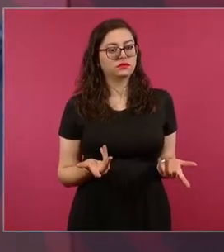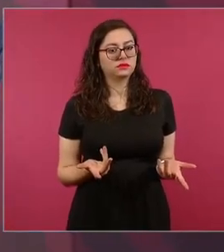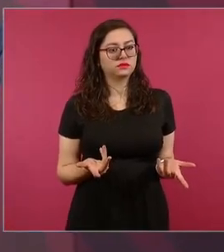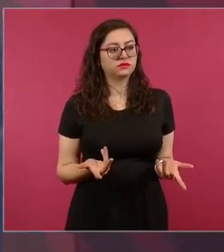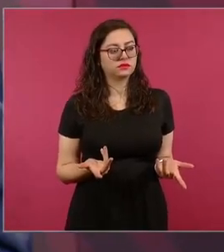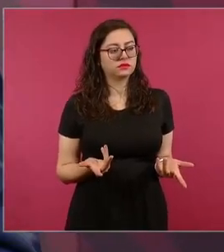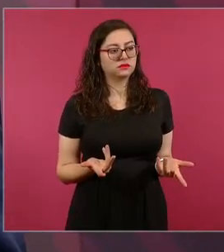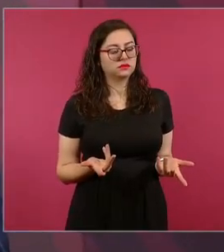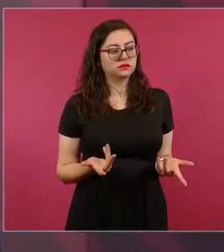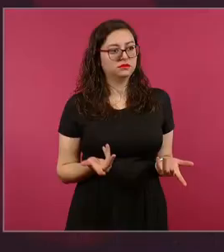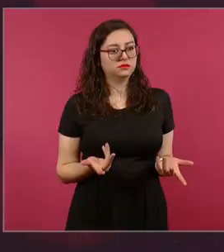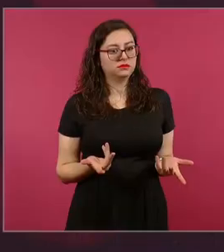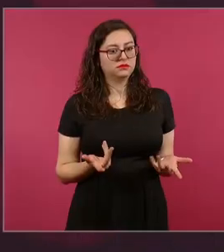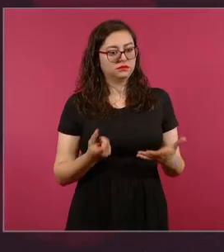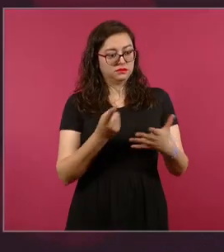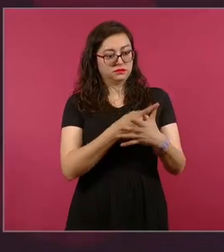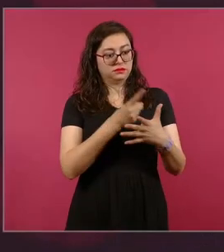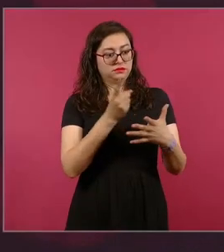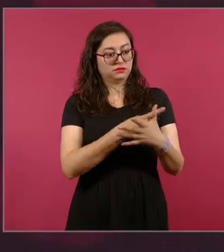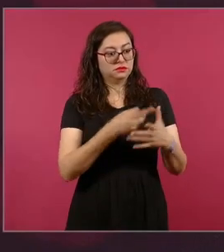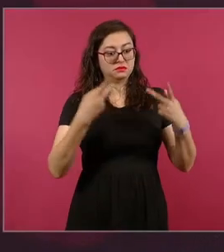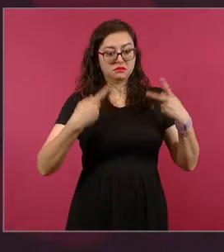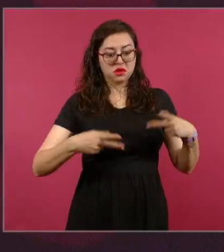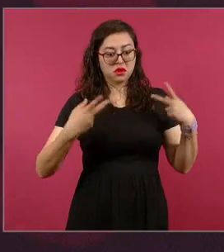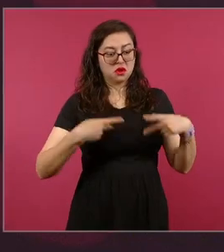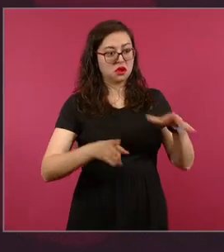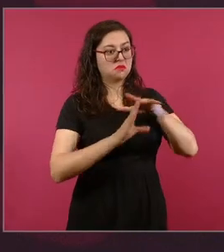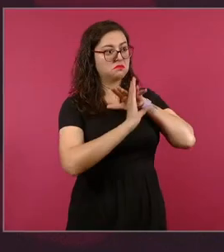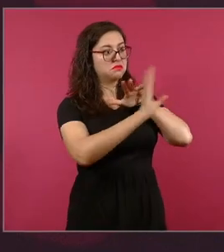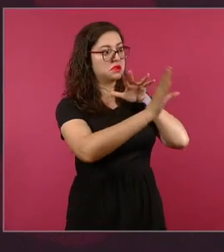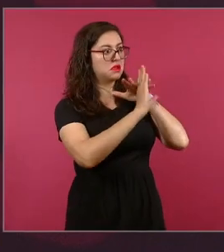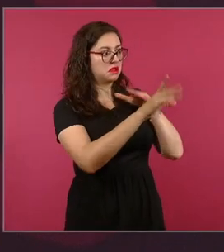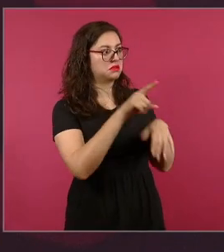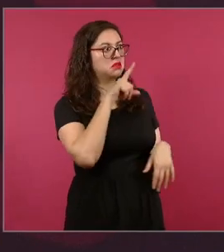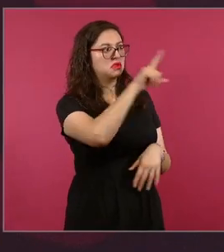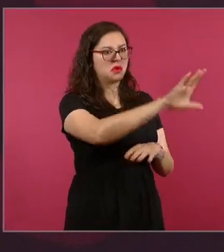reprimes, maltratas a los migrantes?